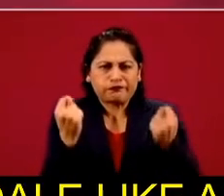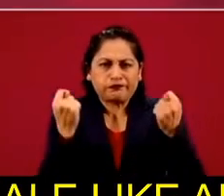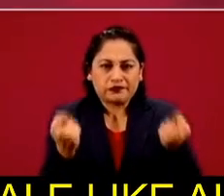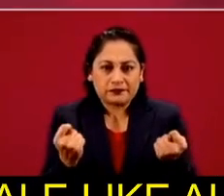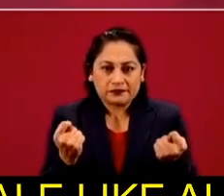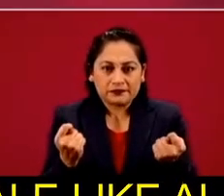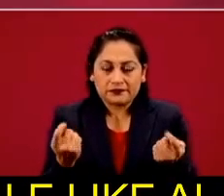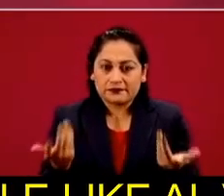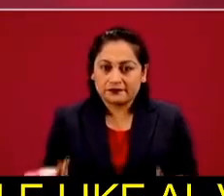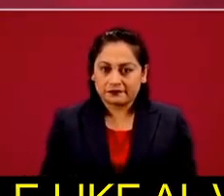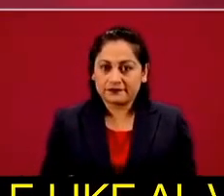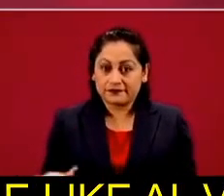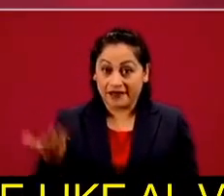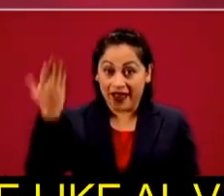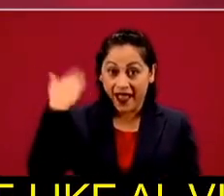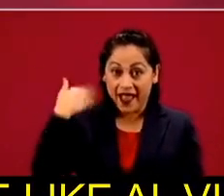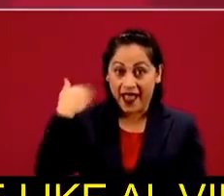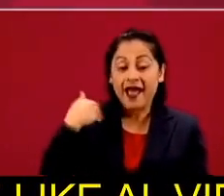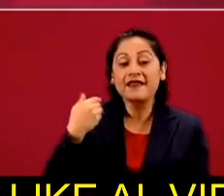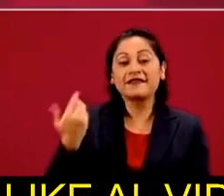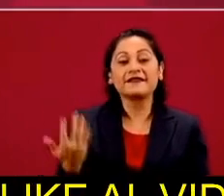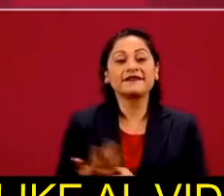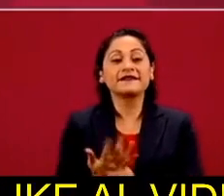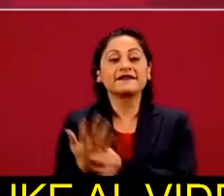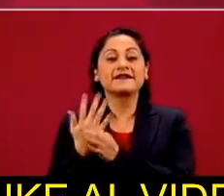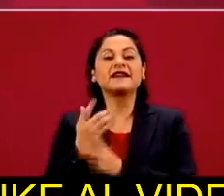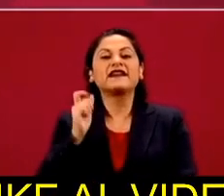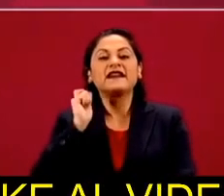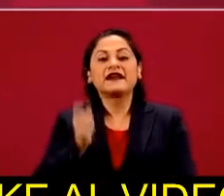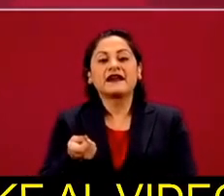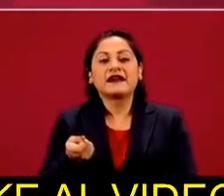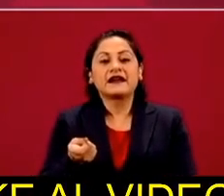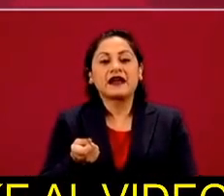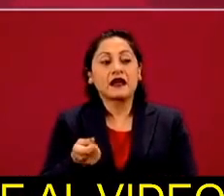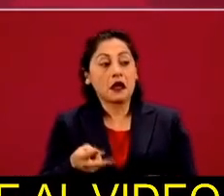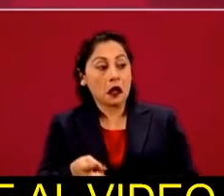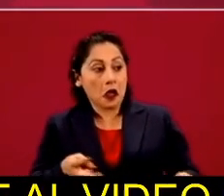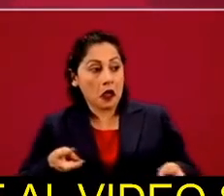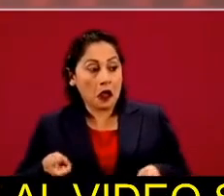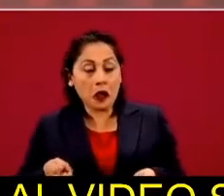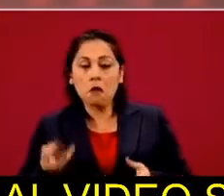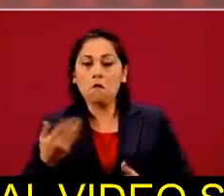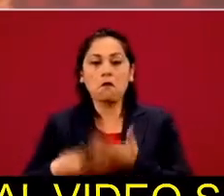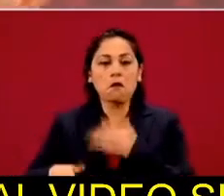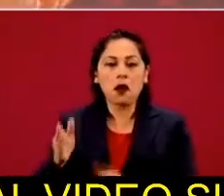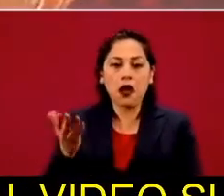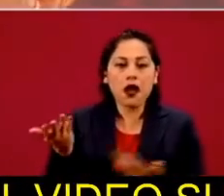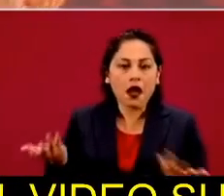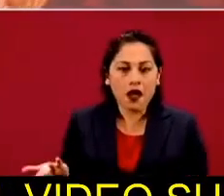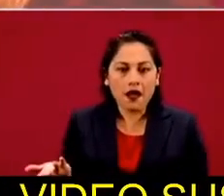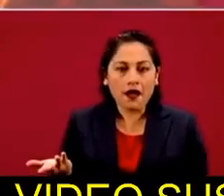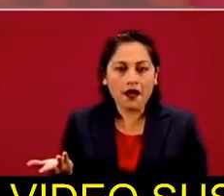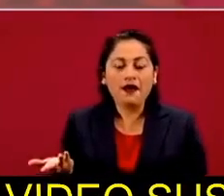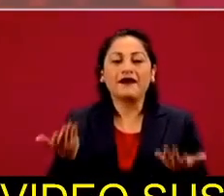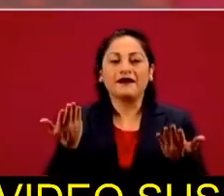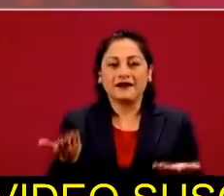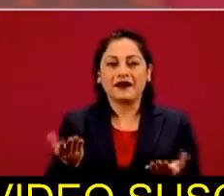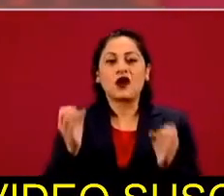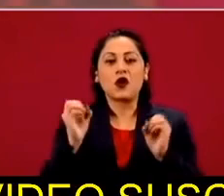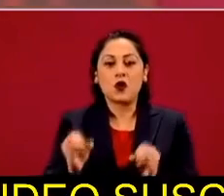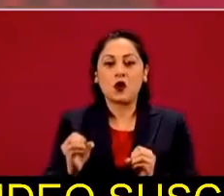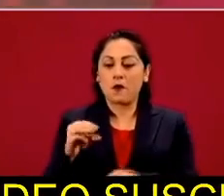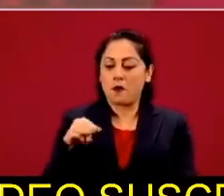El que no tranza no avanza. La moral es un árbol que da